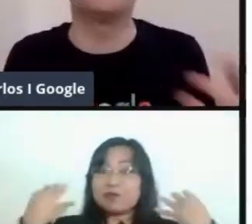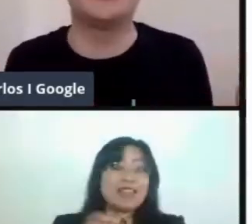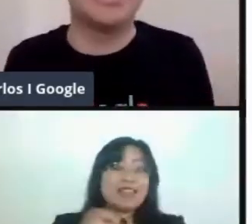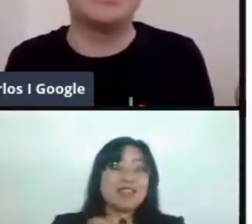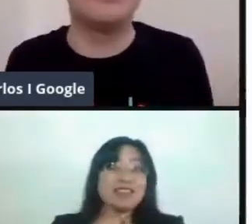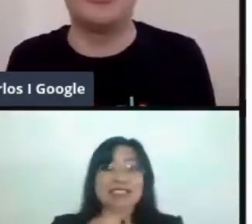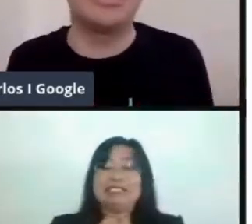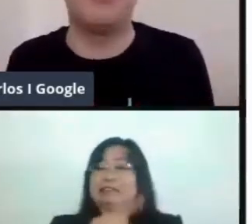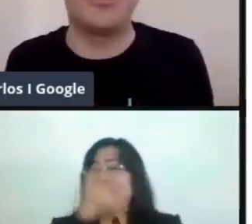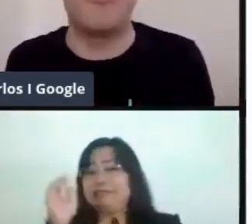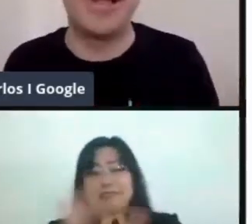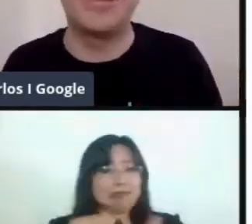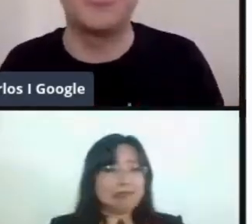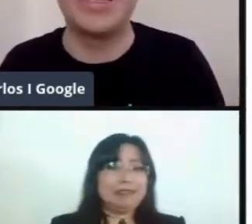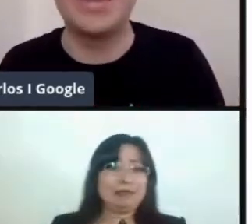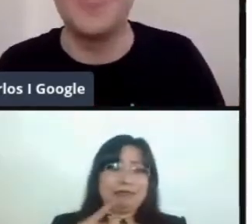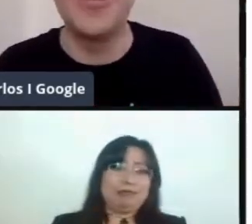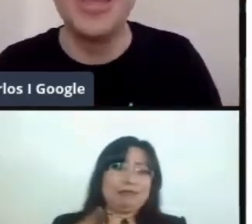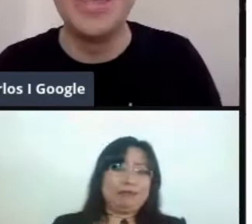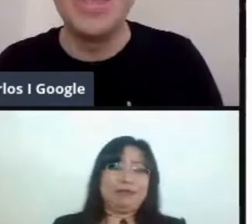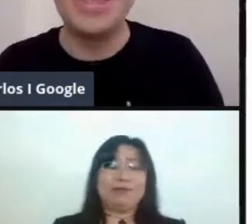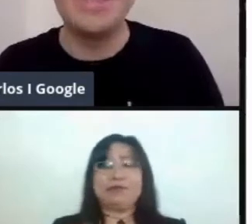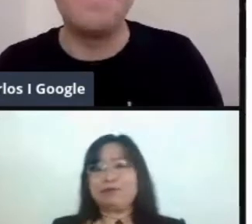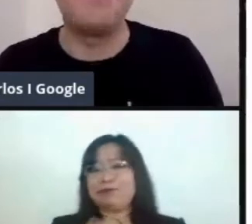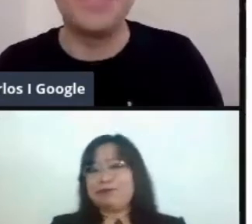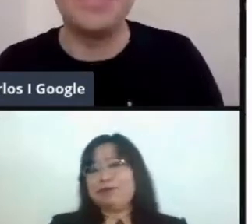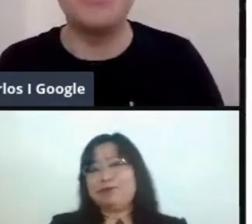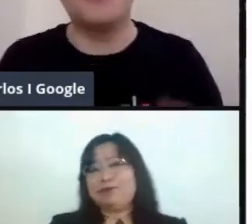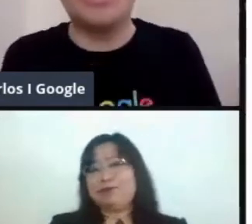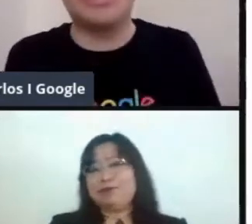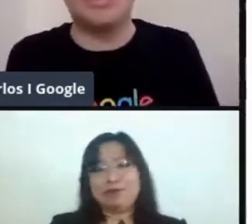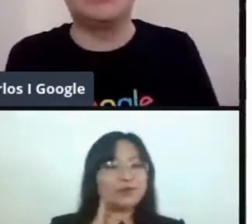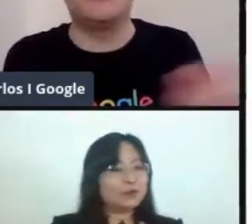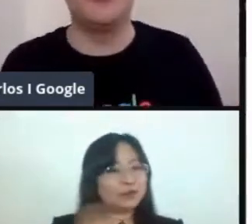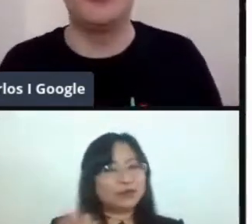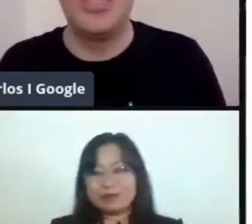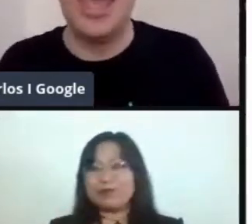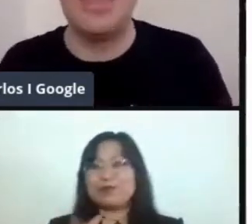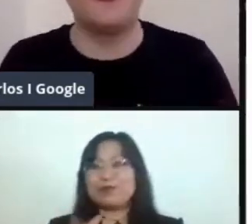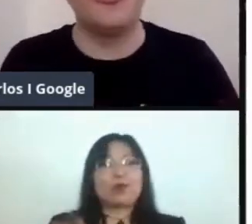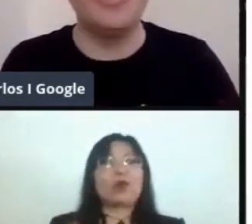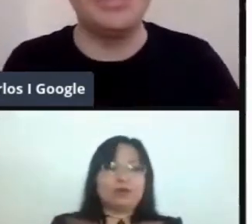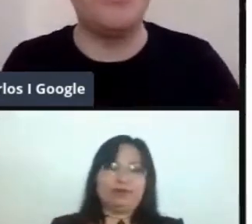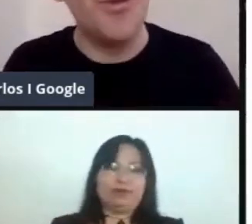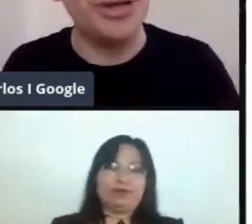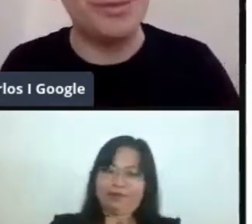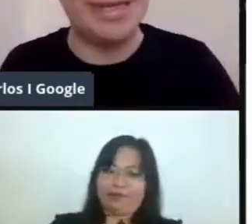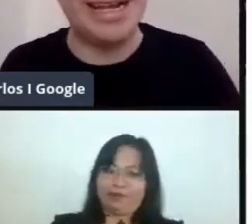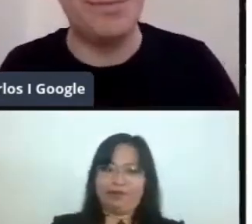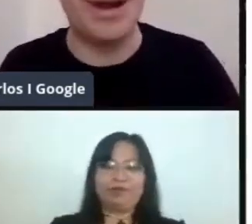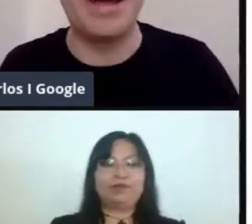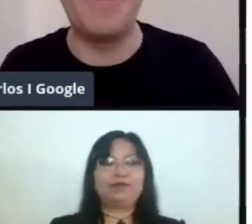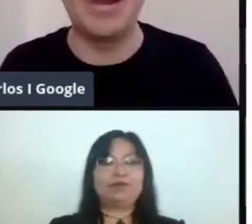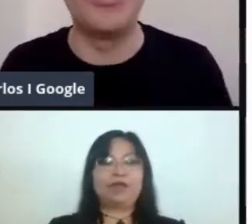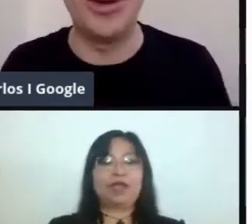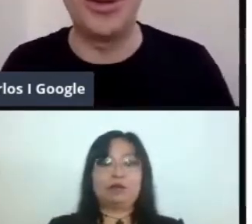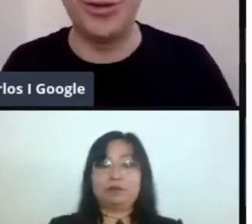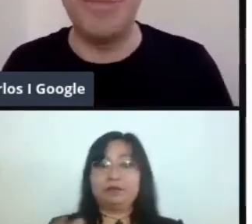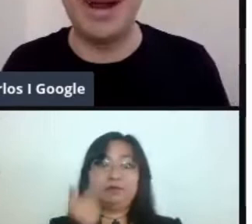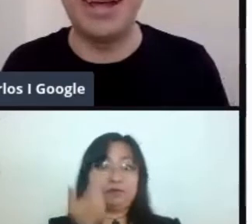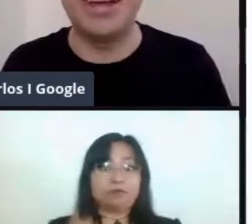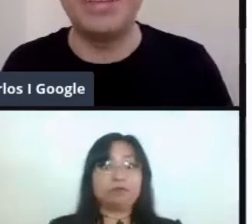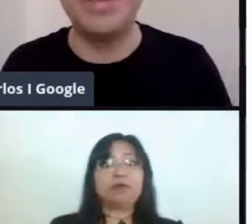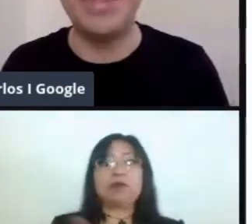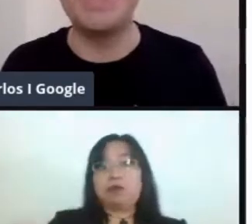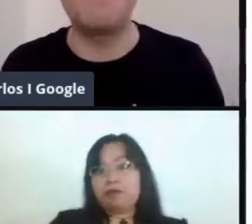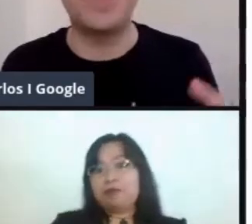Así que muchas gracias por acompañarnos el día de hoy. Y quiero presentarles, tenemos a dos invitadas muy especiales para nosotros